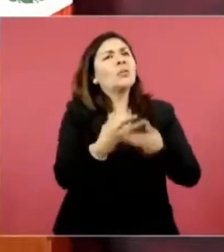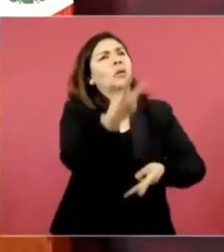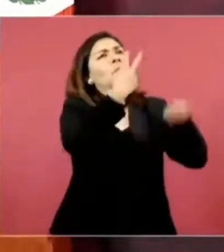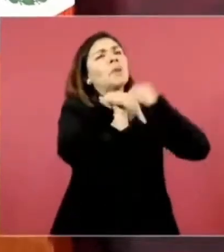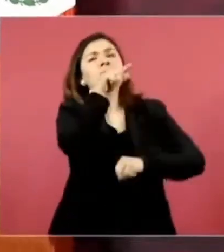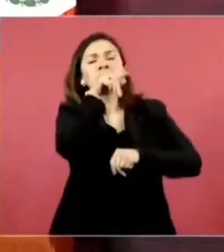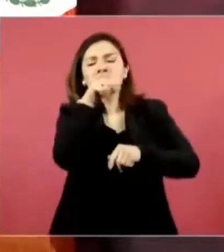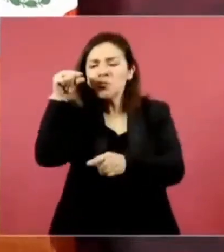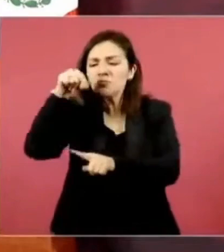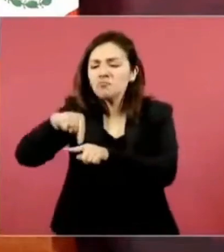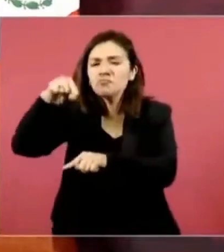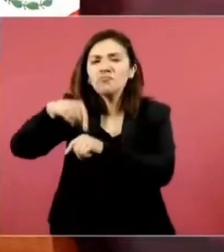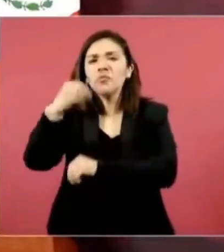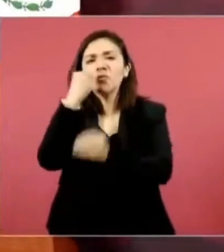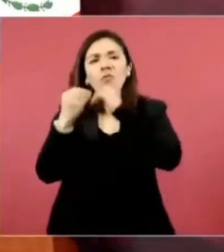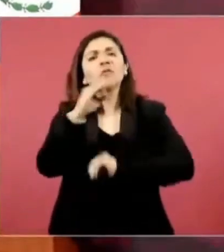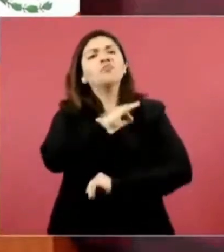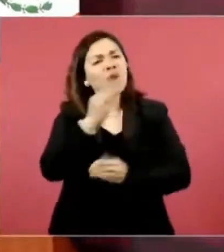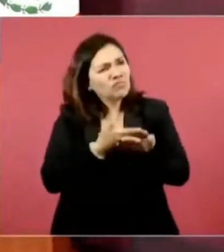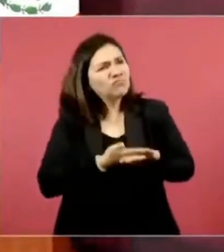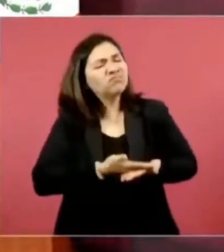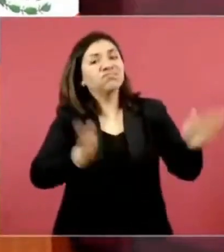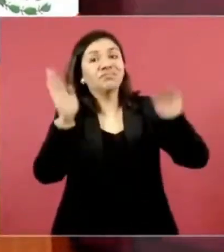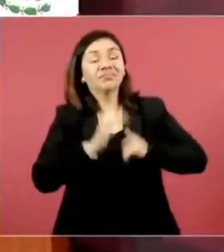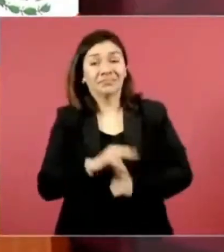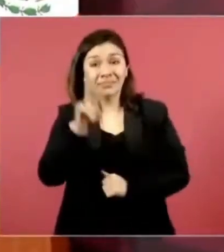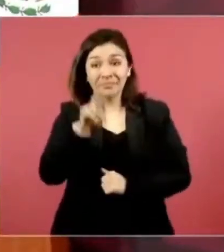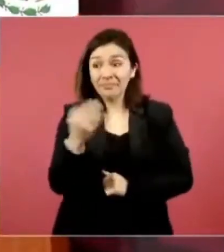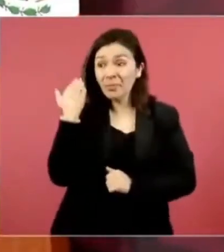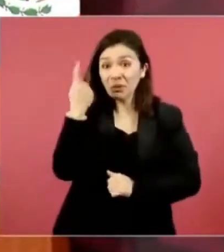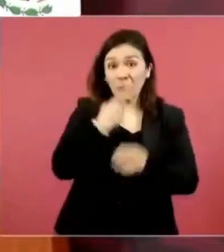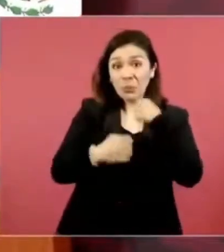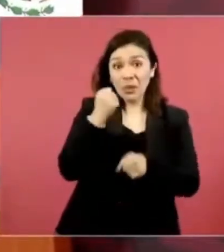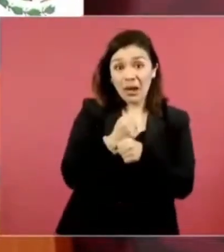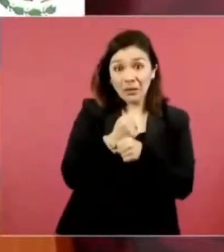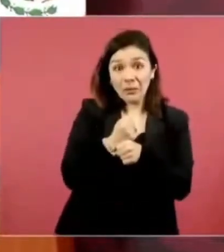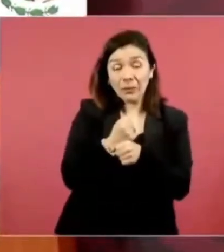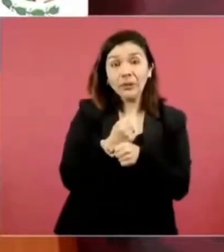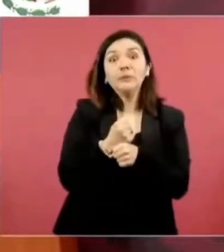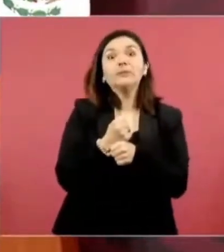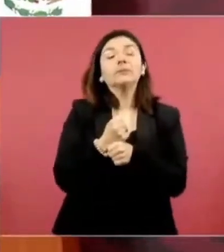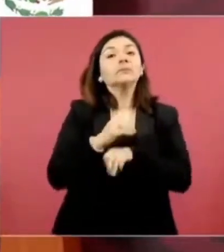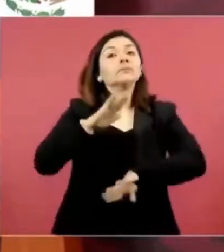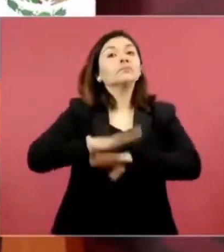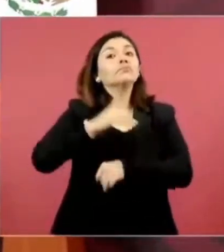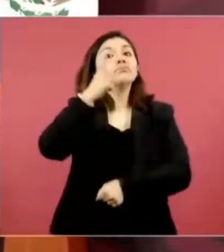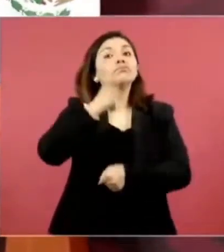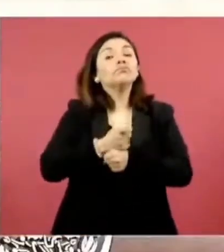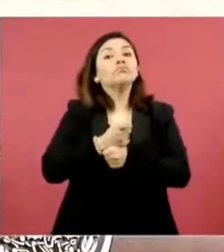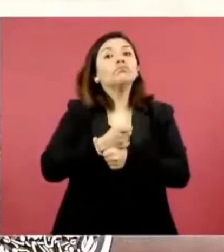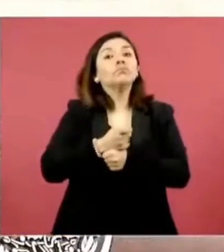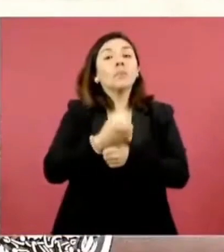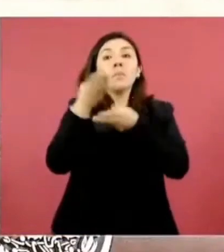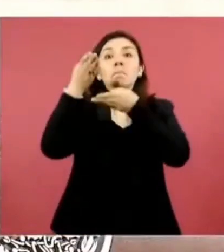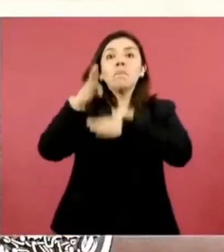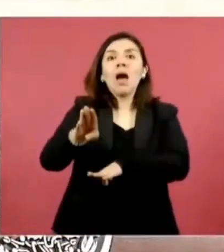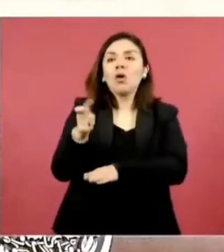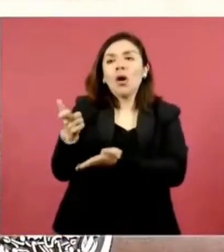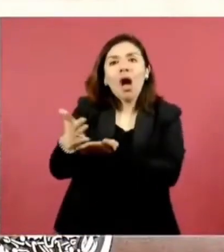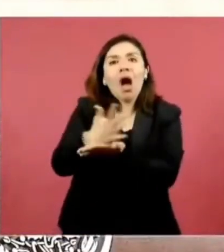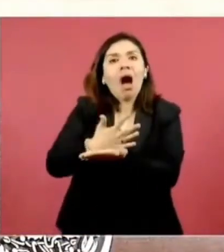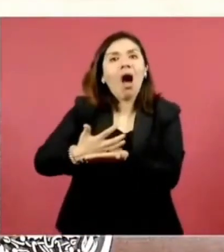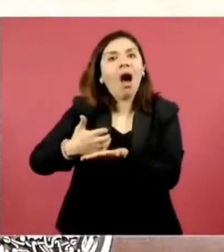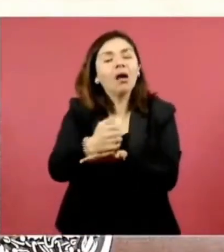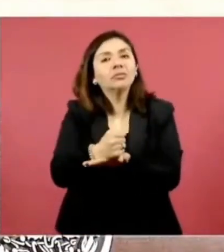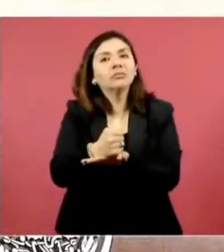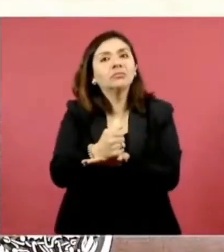El año pasado fue el año en que más utilidades obtuvieron los bancos,